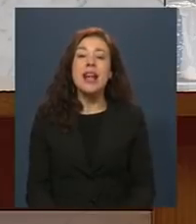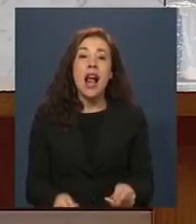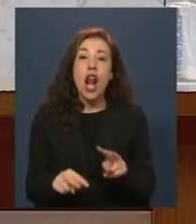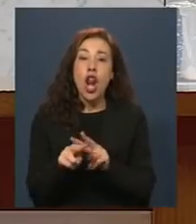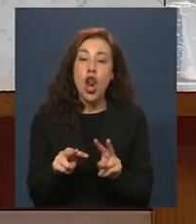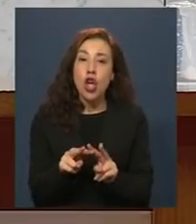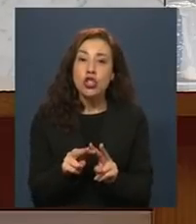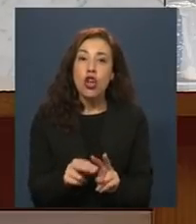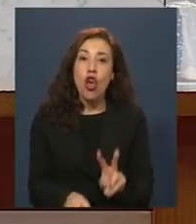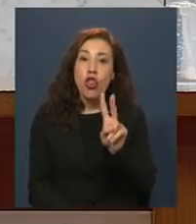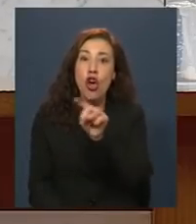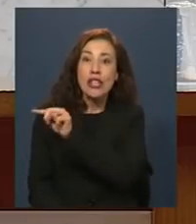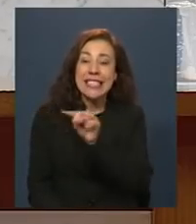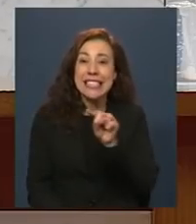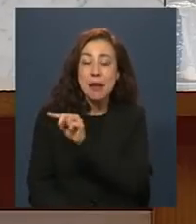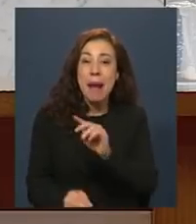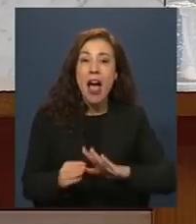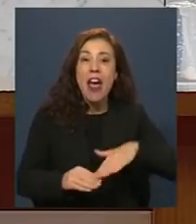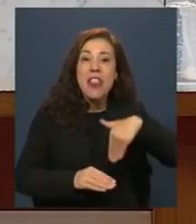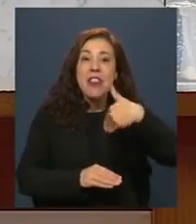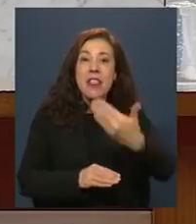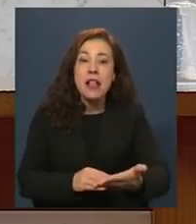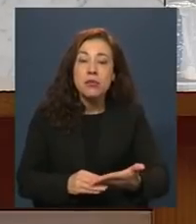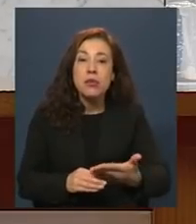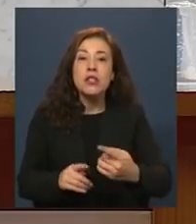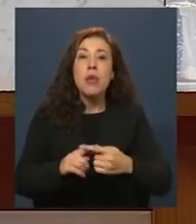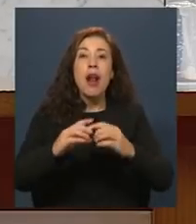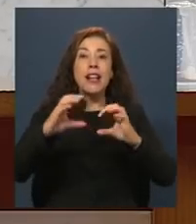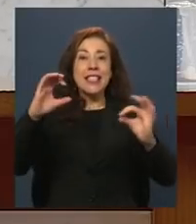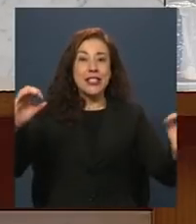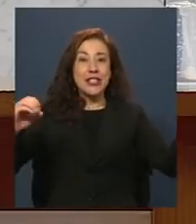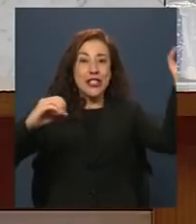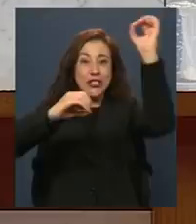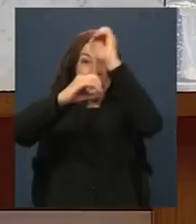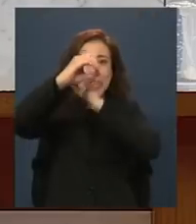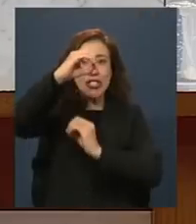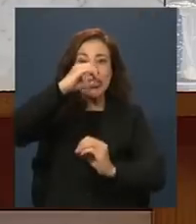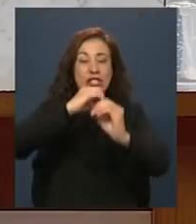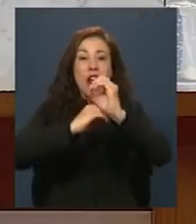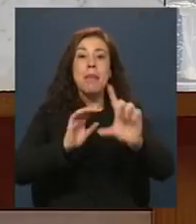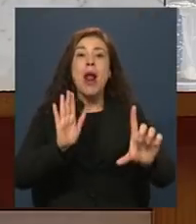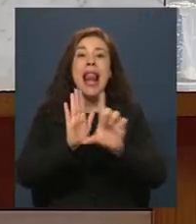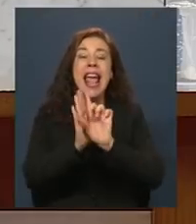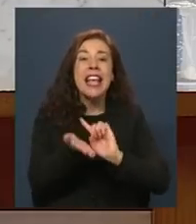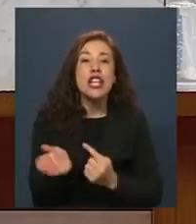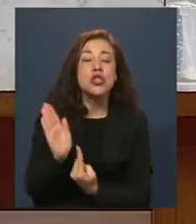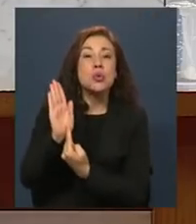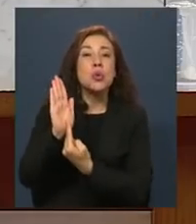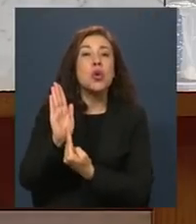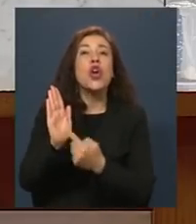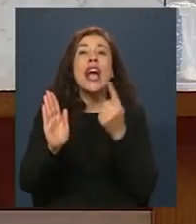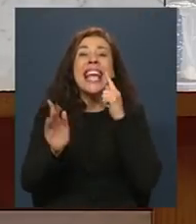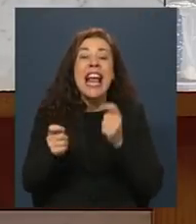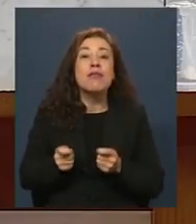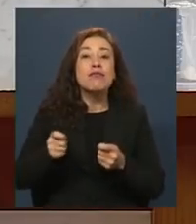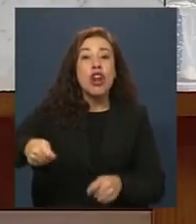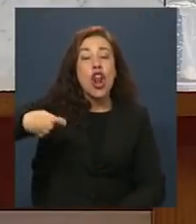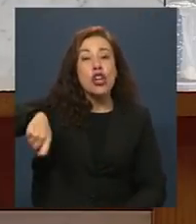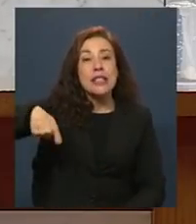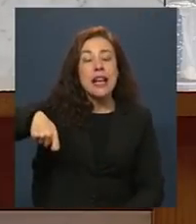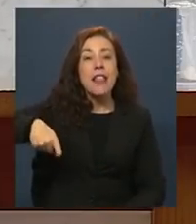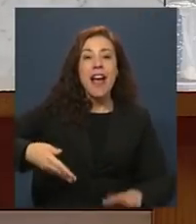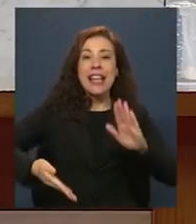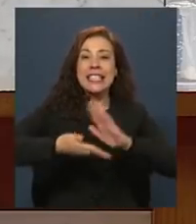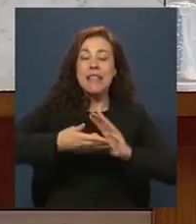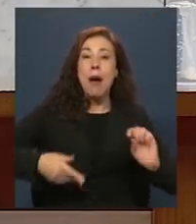hecho 2 semanas después del solsticio de invierno, cuando por ley emanada de una moción senatorial celebramos